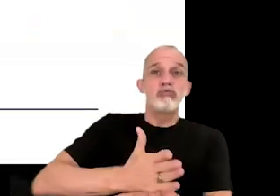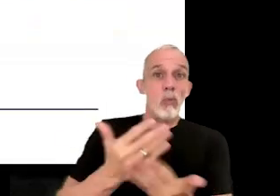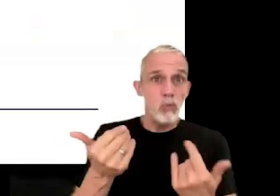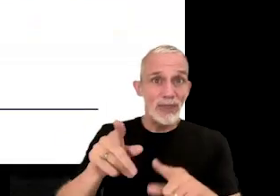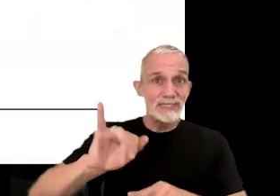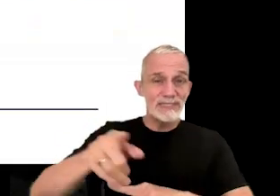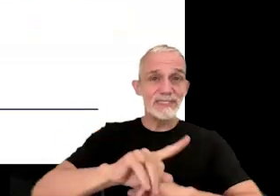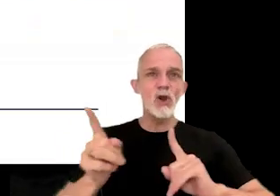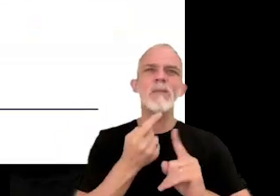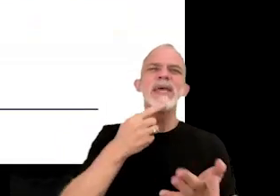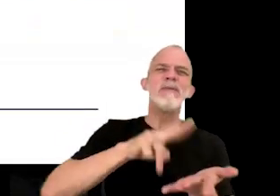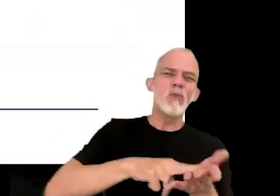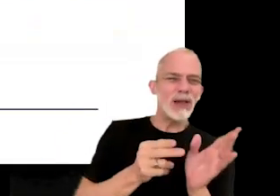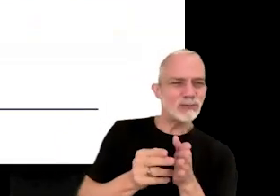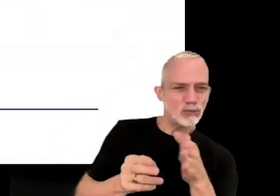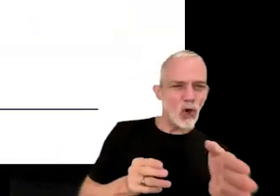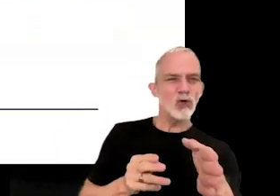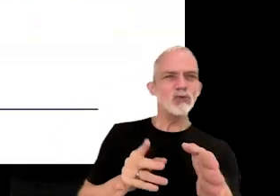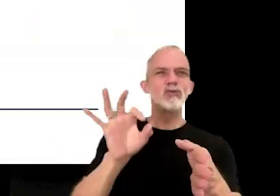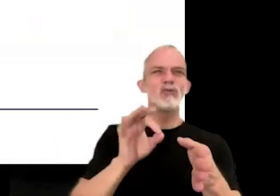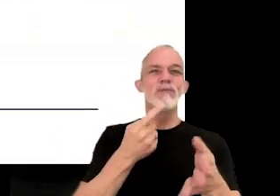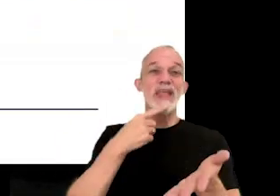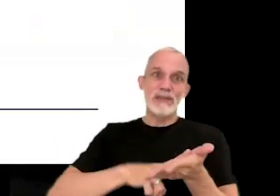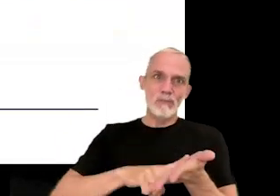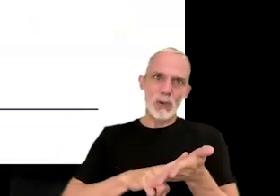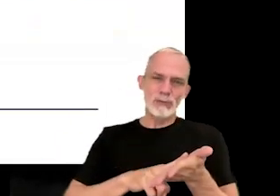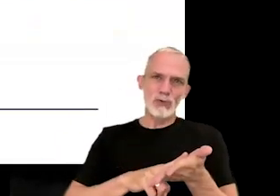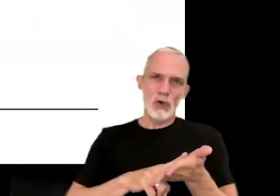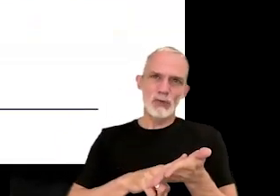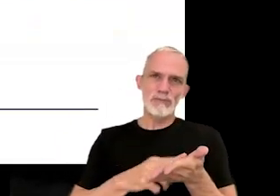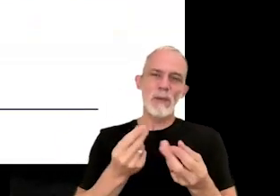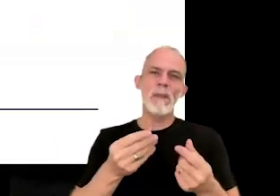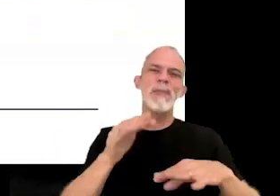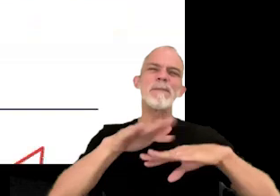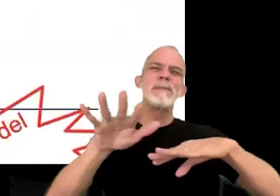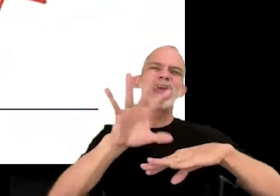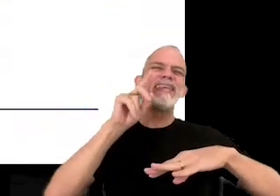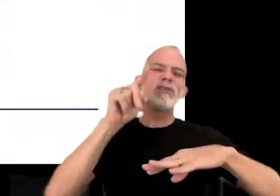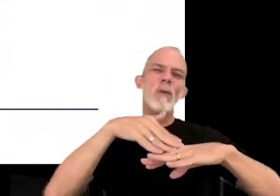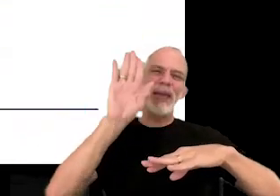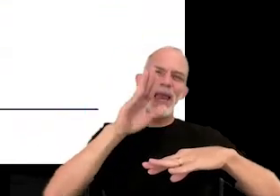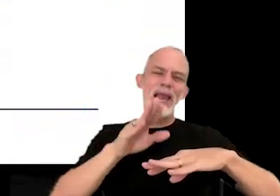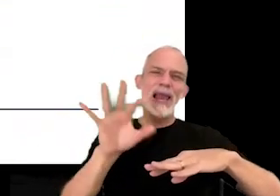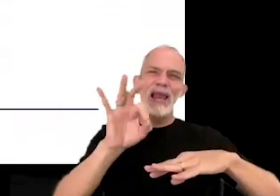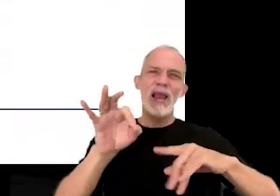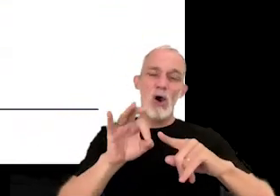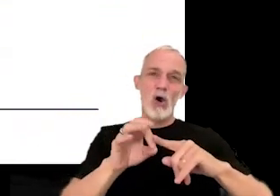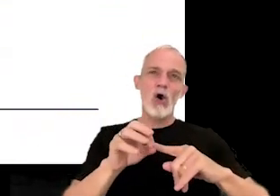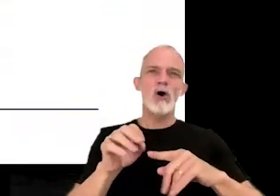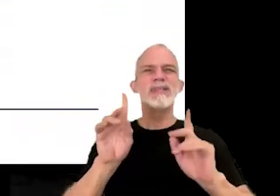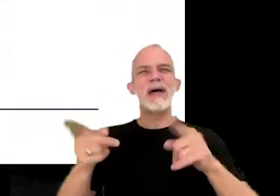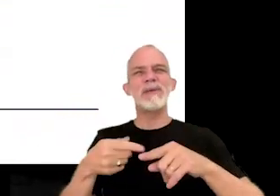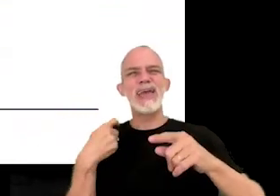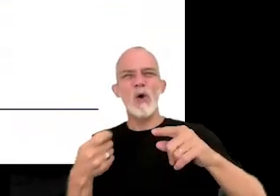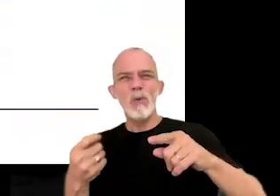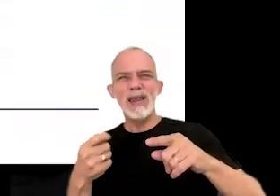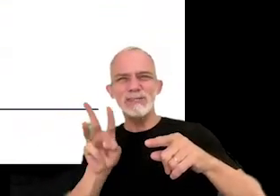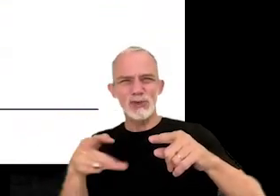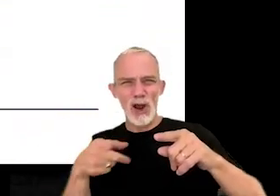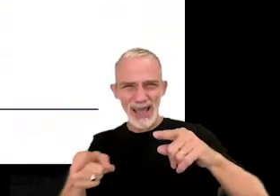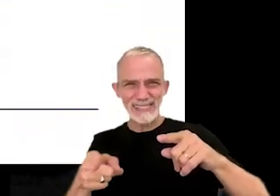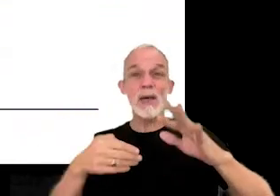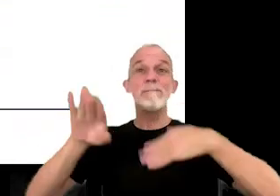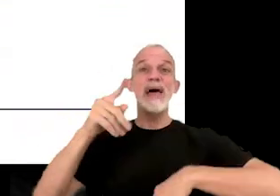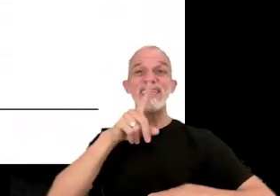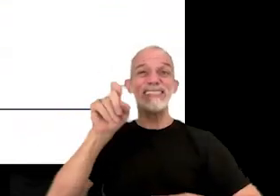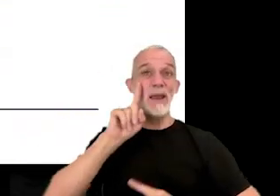parte impositiva de el monto mayor a 500.000 como en la de seguridad social, mayor a 100.000, lo que